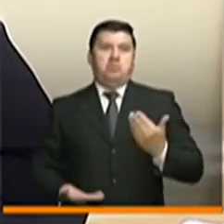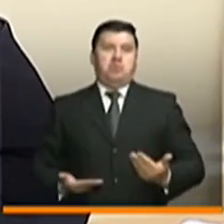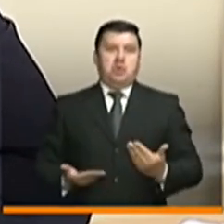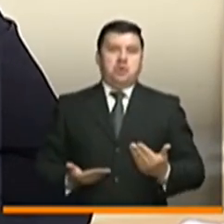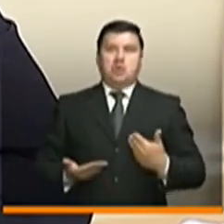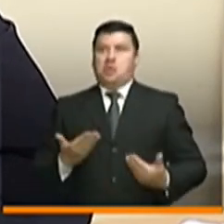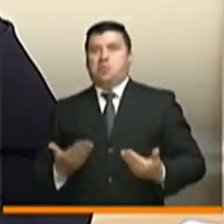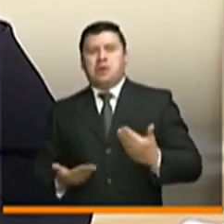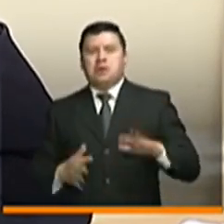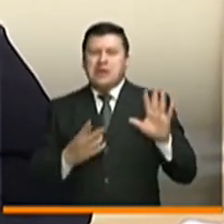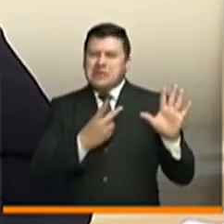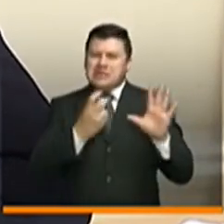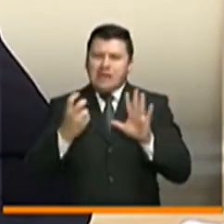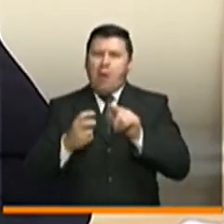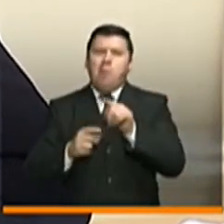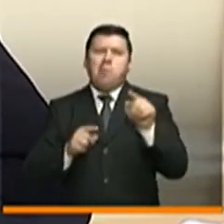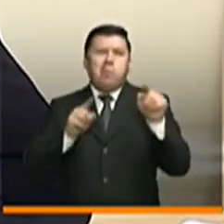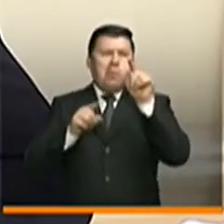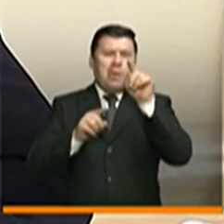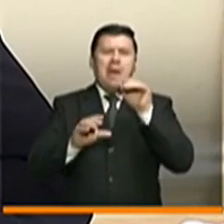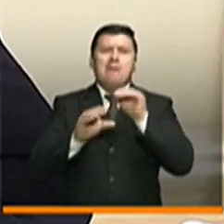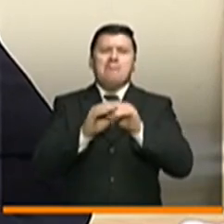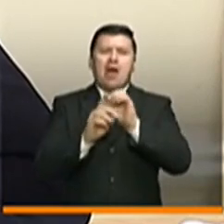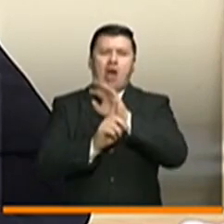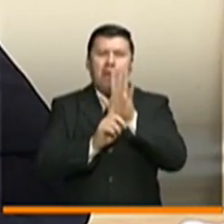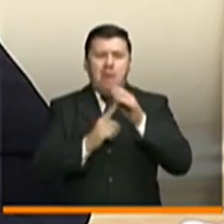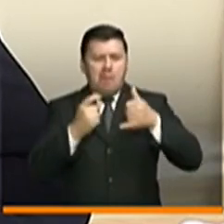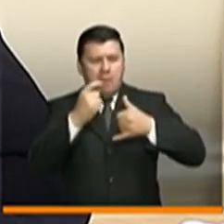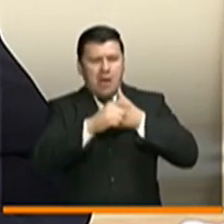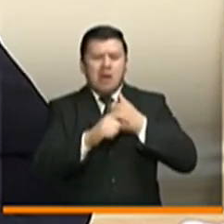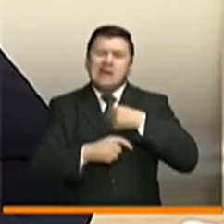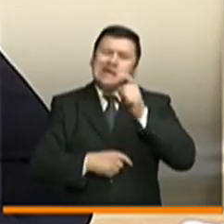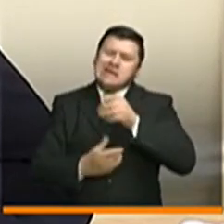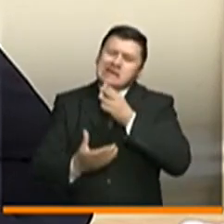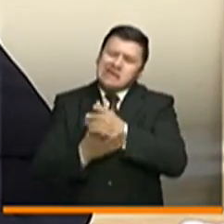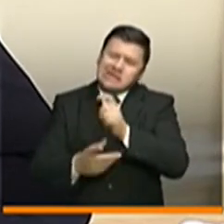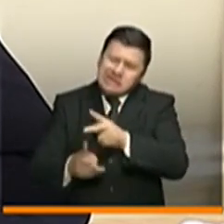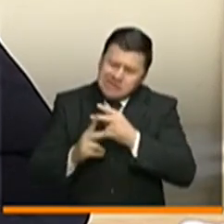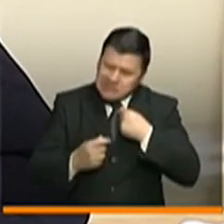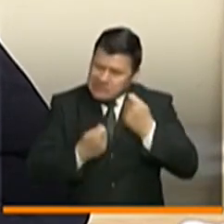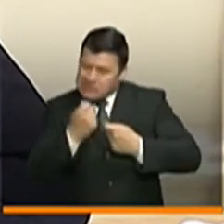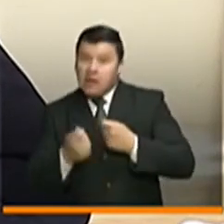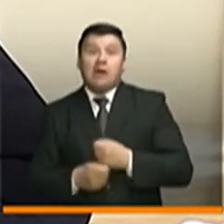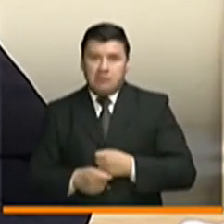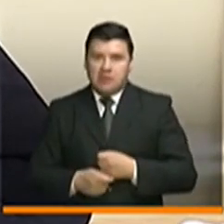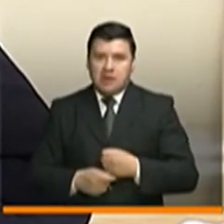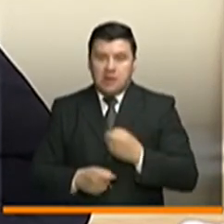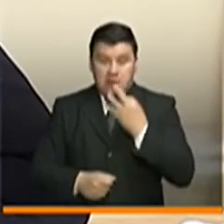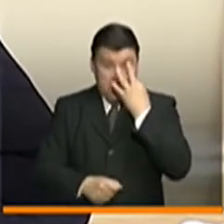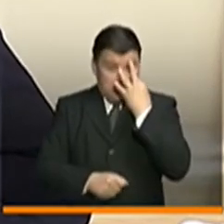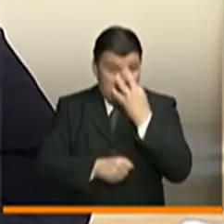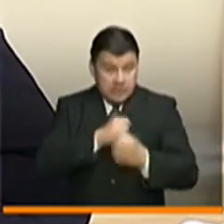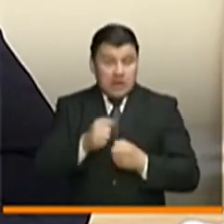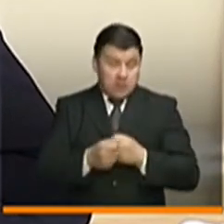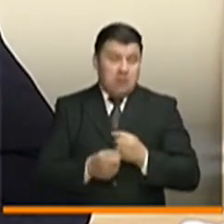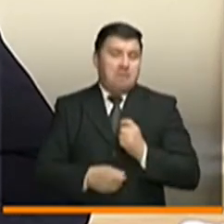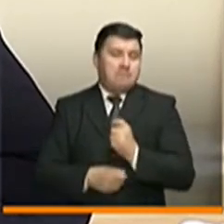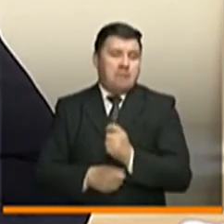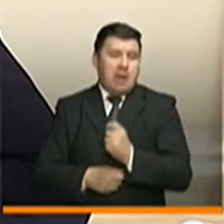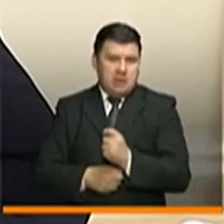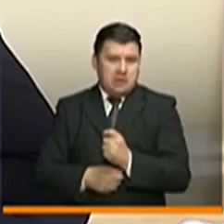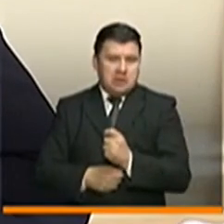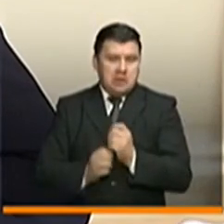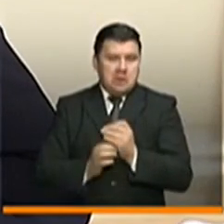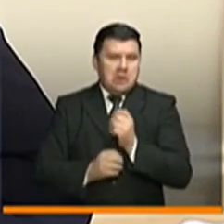las más de las 700 oficinas que tiene el Banco Agrario en todo el país y poder hacer su solicitud. Son 3 años